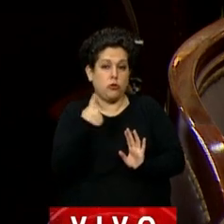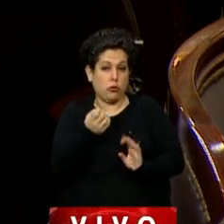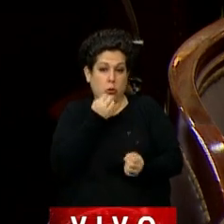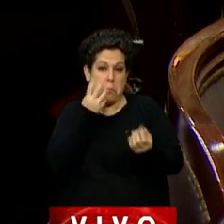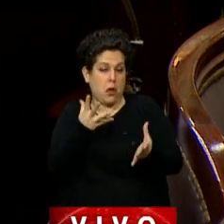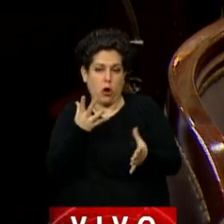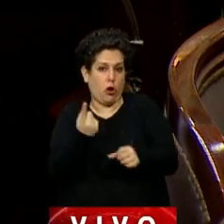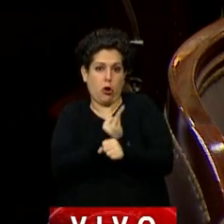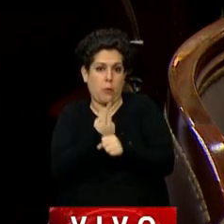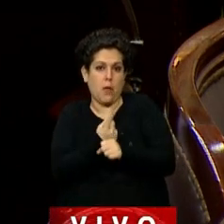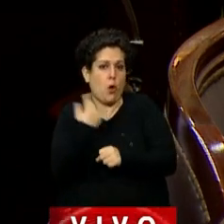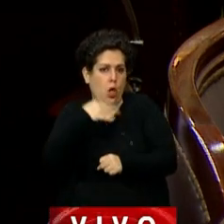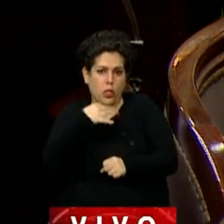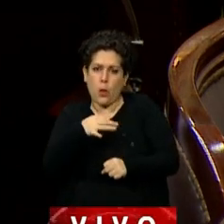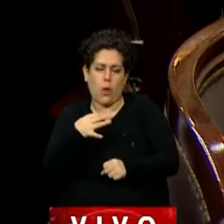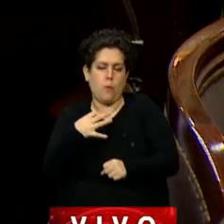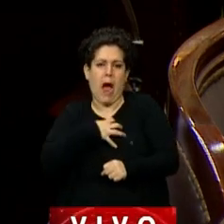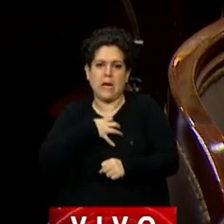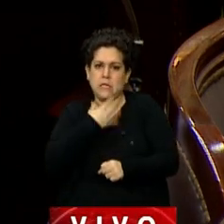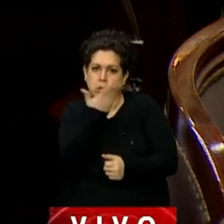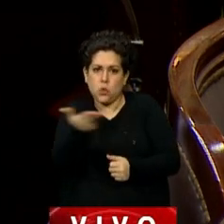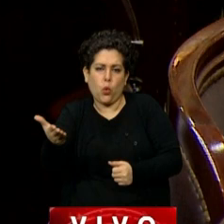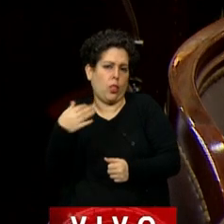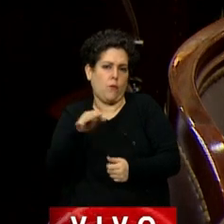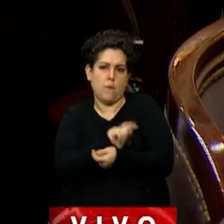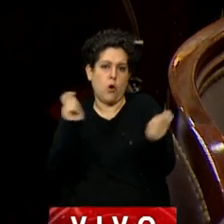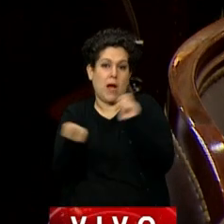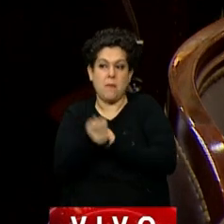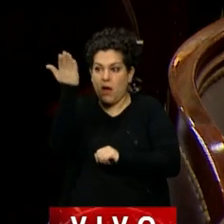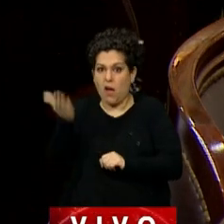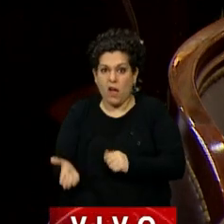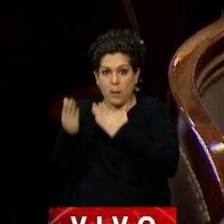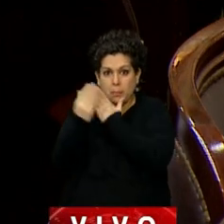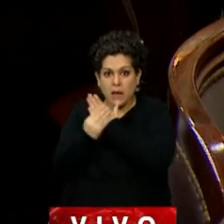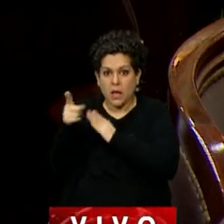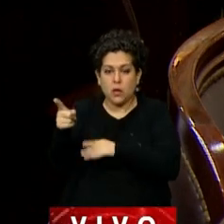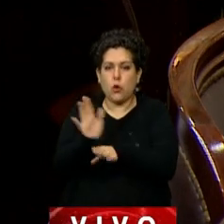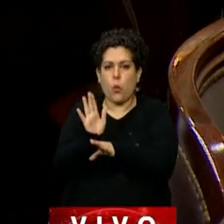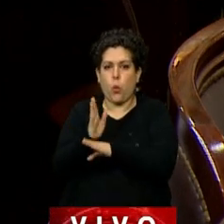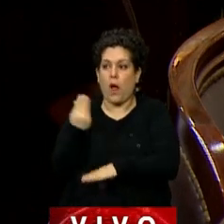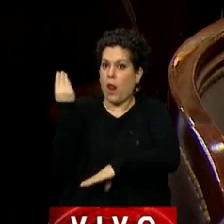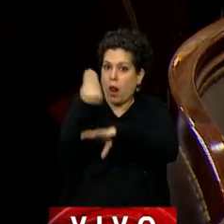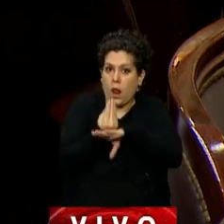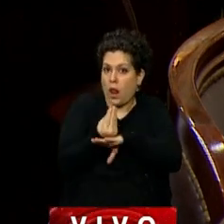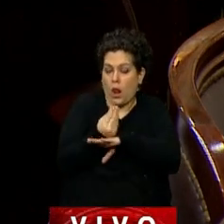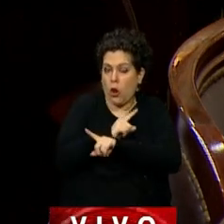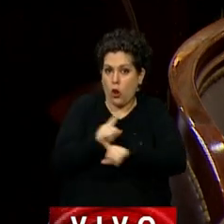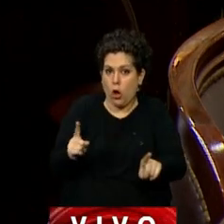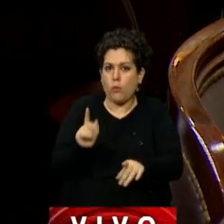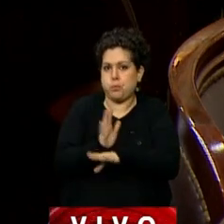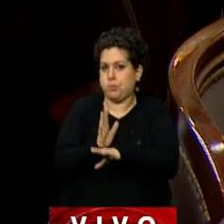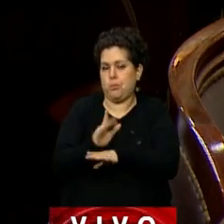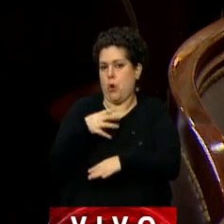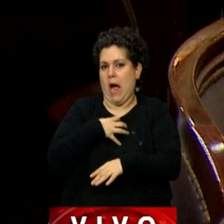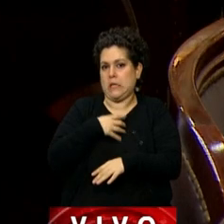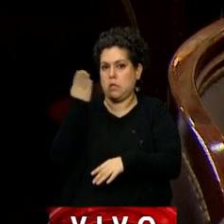mejorar si no cambiamos nuestras actitudes. Y esta actitud de negar este rol del Parlamento es parte de la